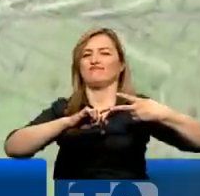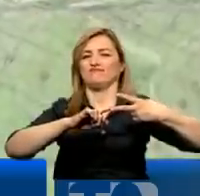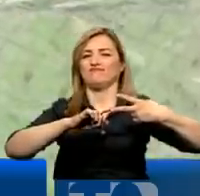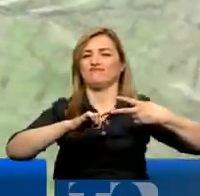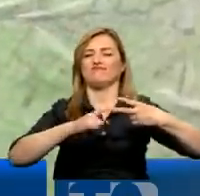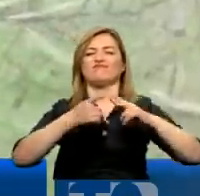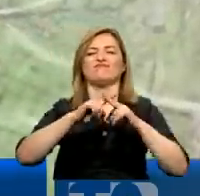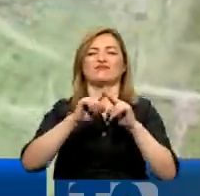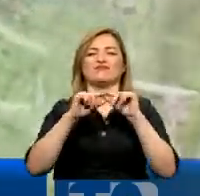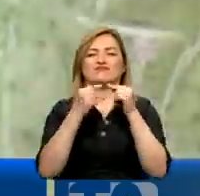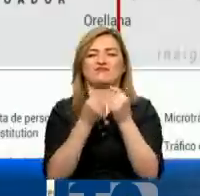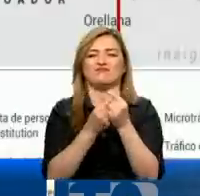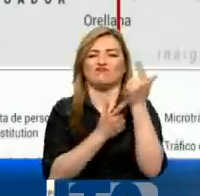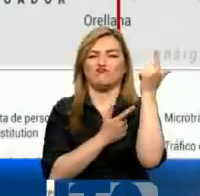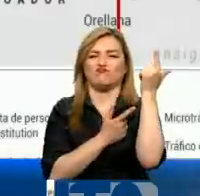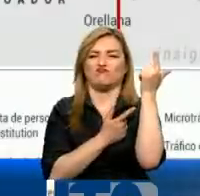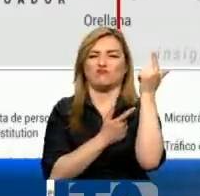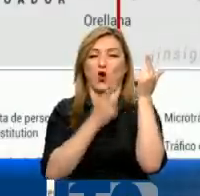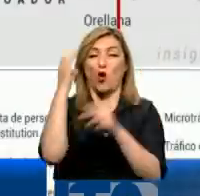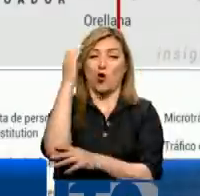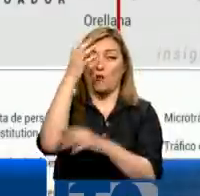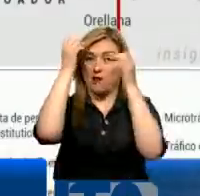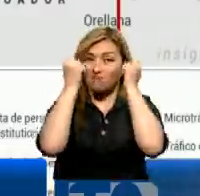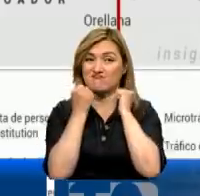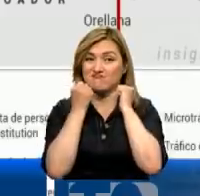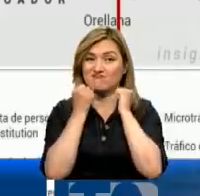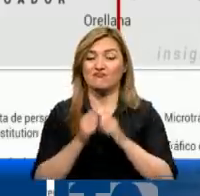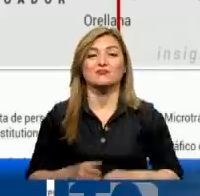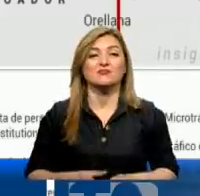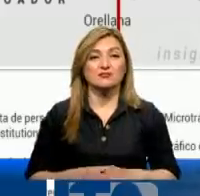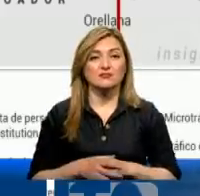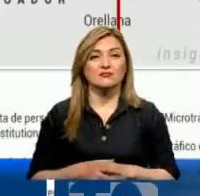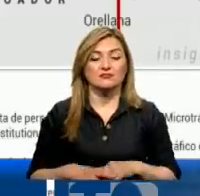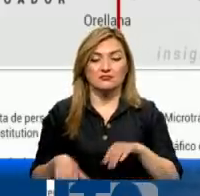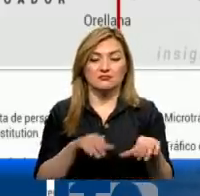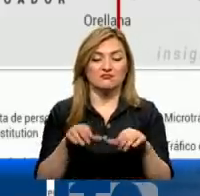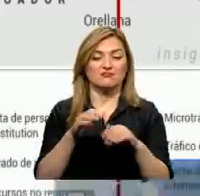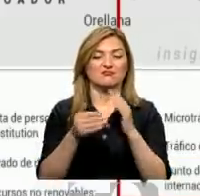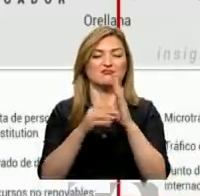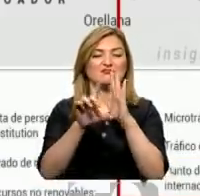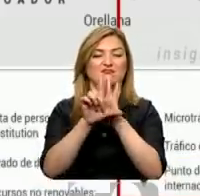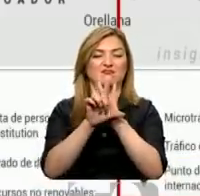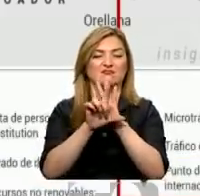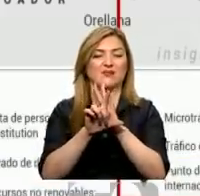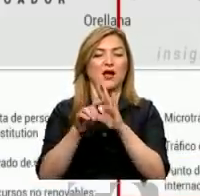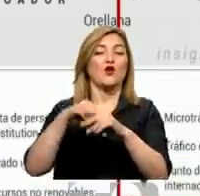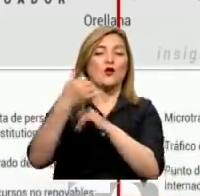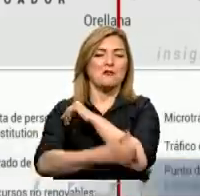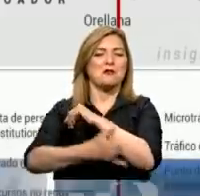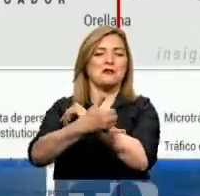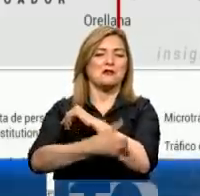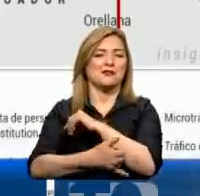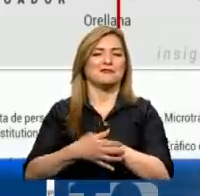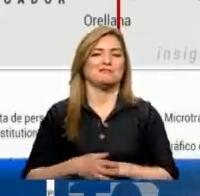su raíz en los grupos armados ilegales de Colombia. Las dos actividades ilegales de crimen organizado transnacional